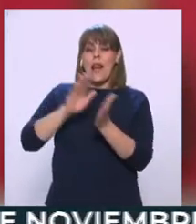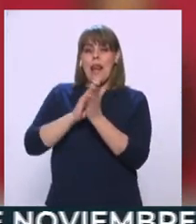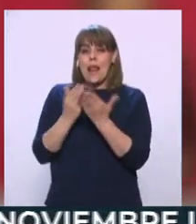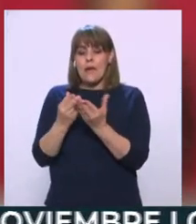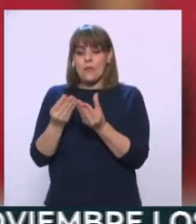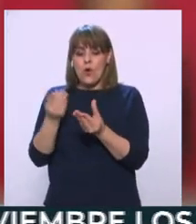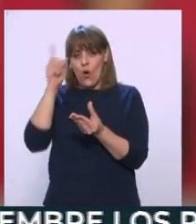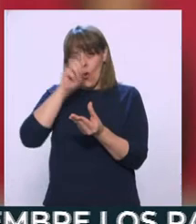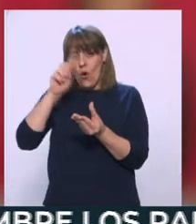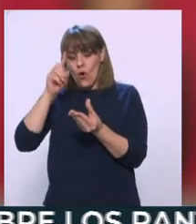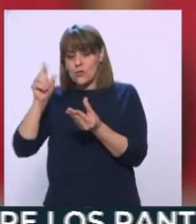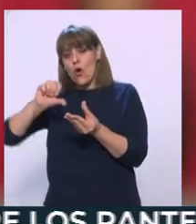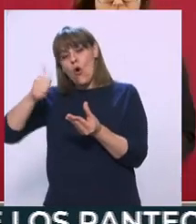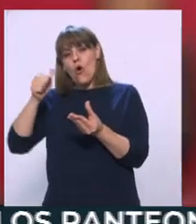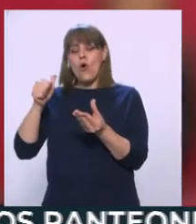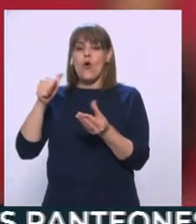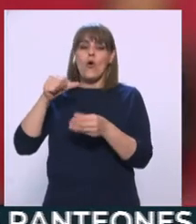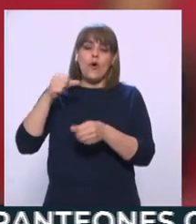Le